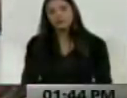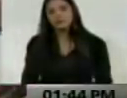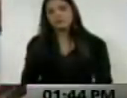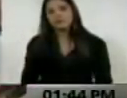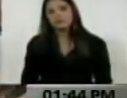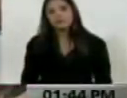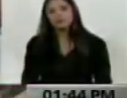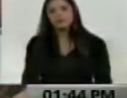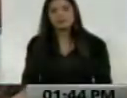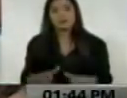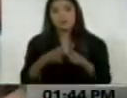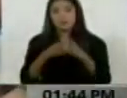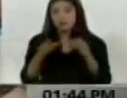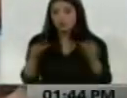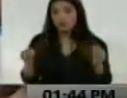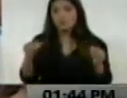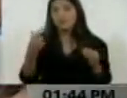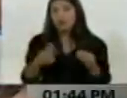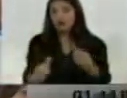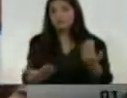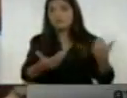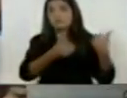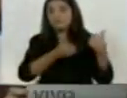Y todo el que tenga responsabilidades